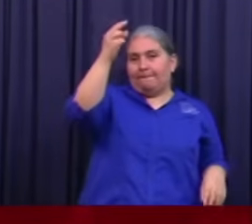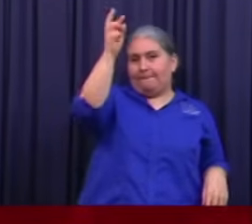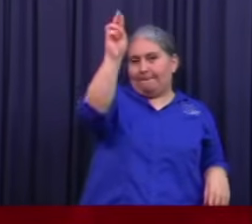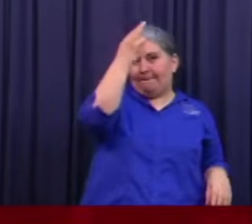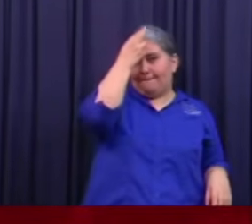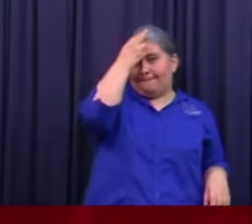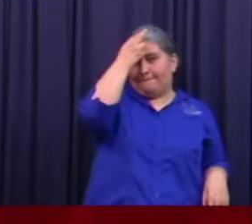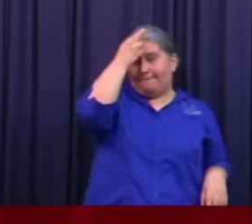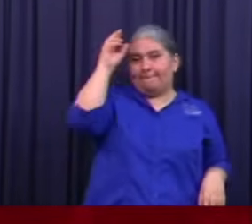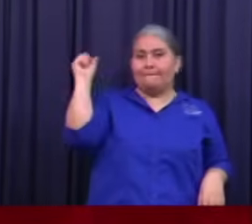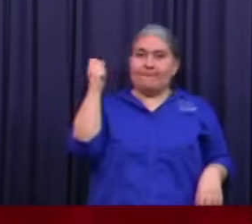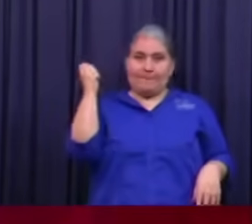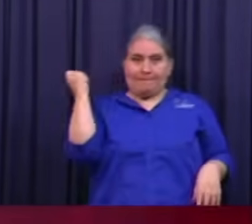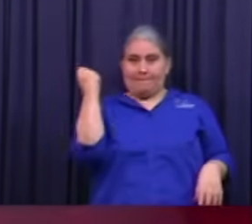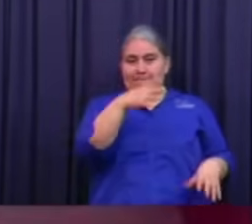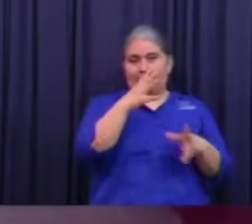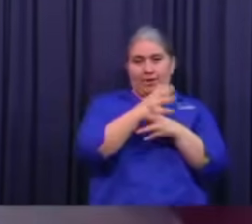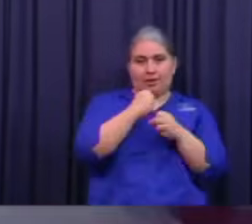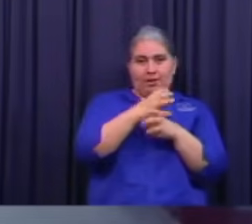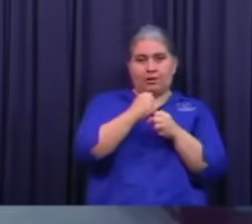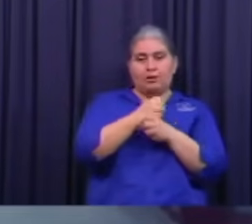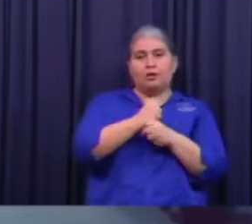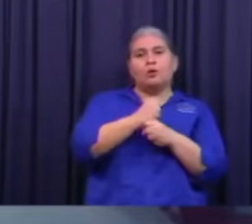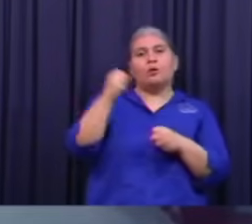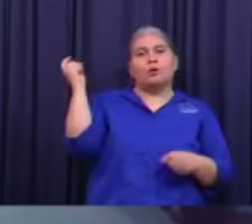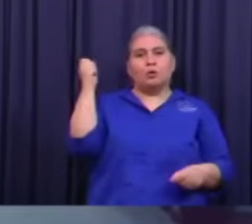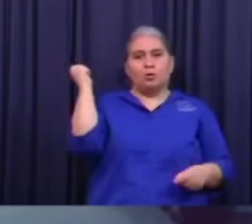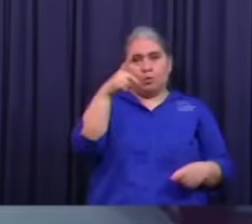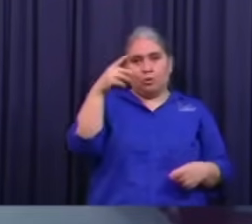en la mesa mala está el rey belsazar